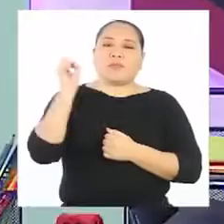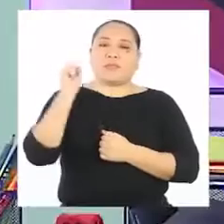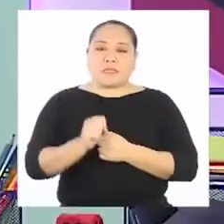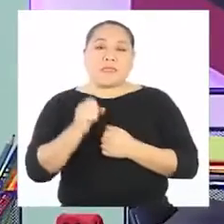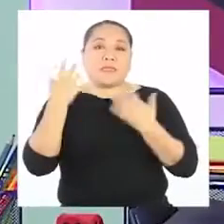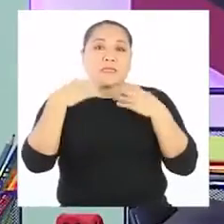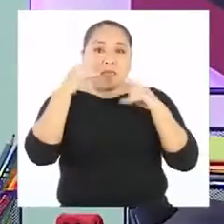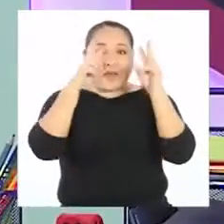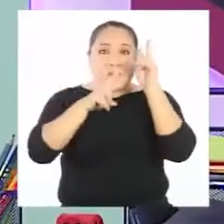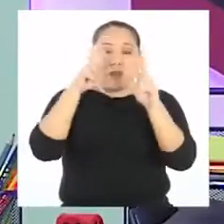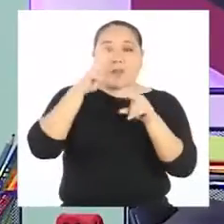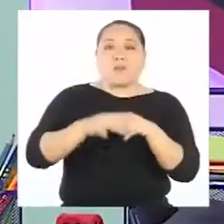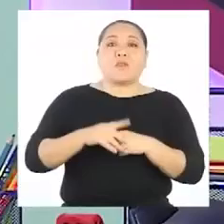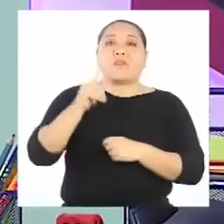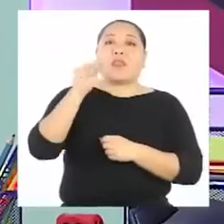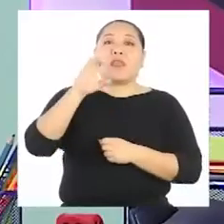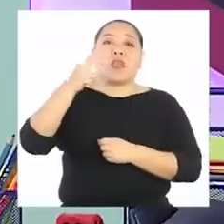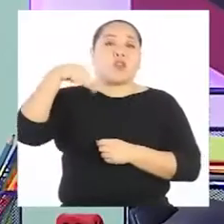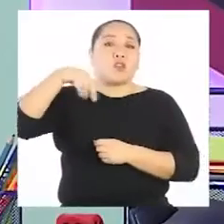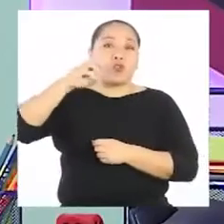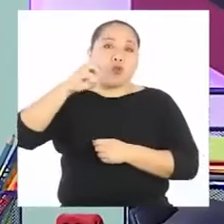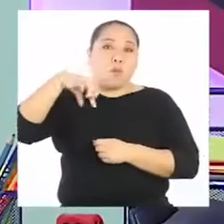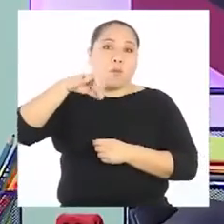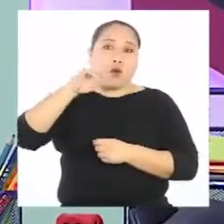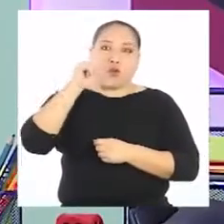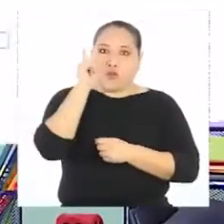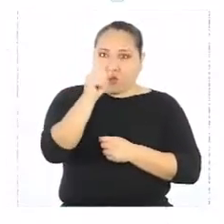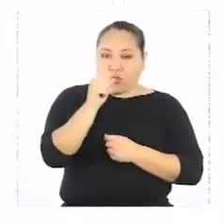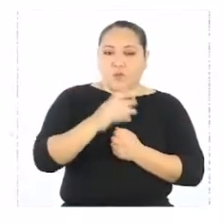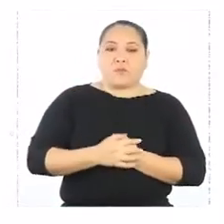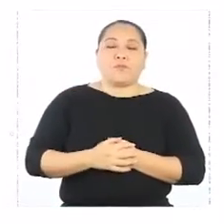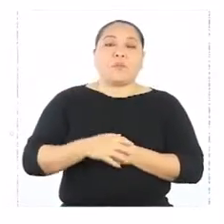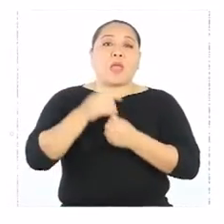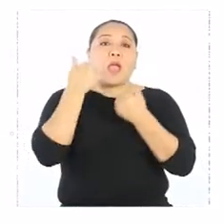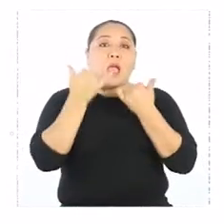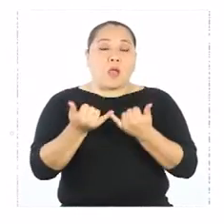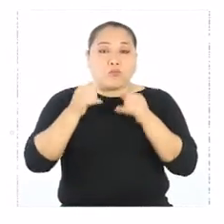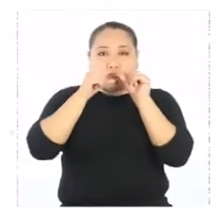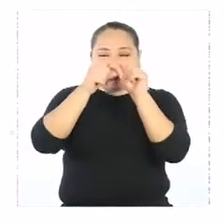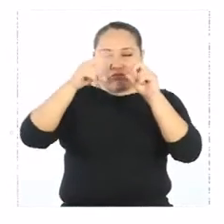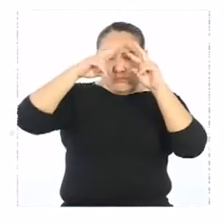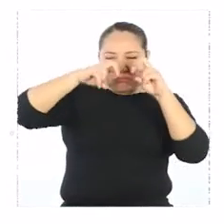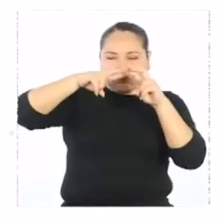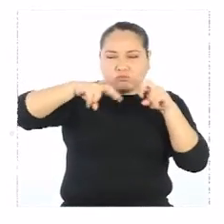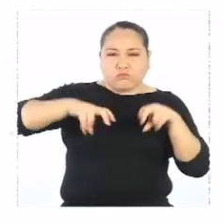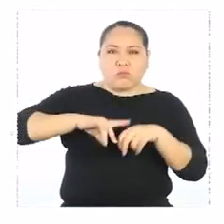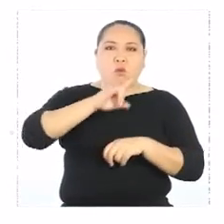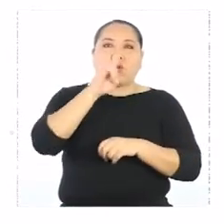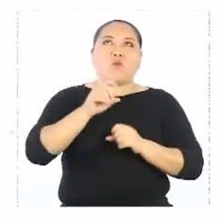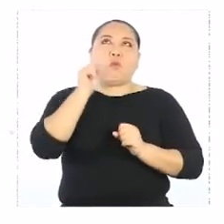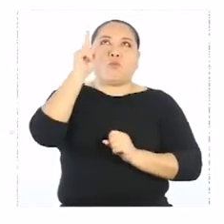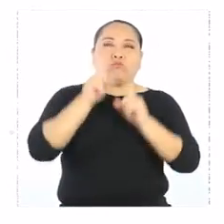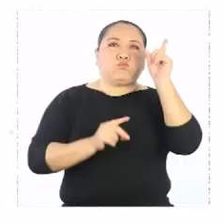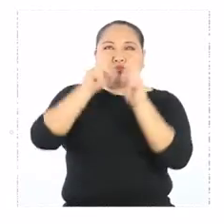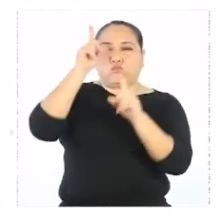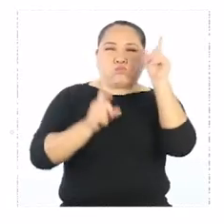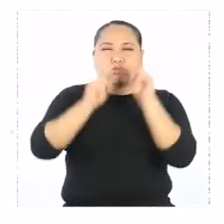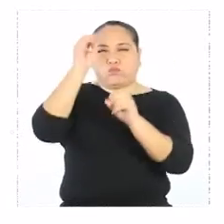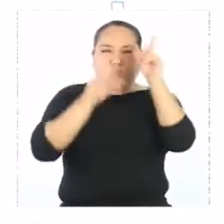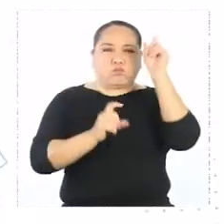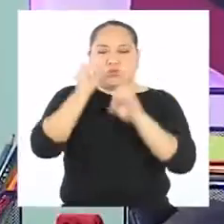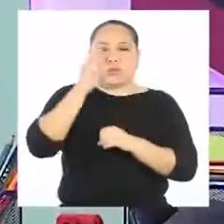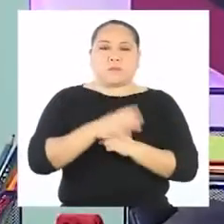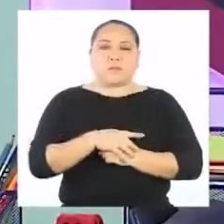contaminantes? Sí, ya vimos que el tecnopor es uno de ellos. Ahora tenemos que seguir investigando sobre el uso de la